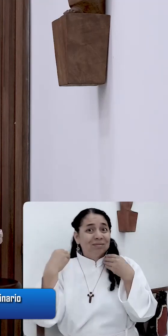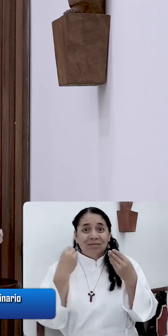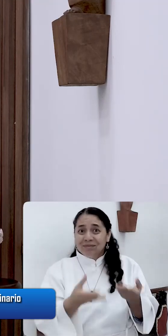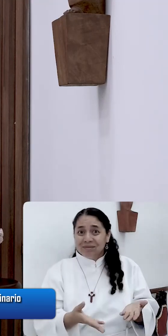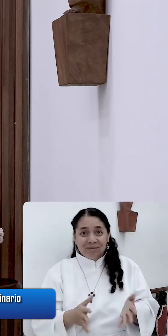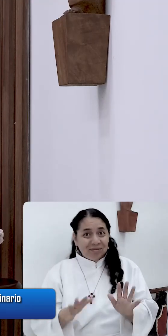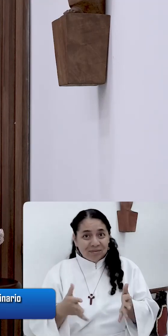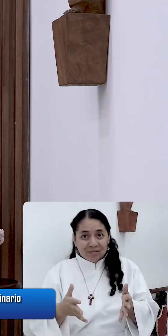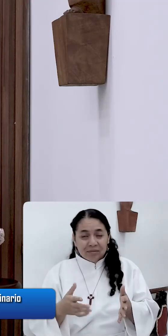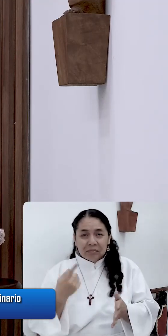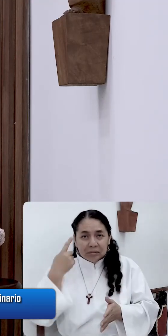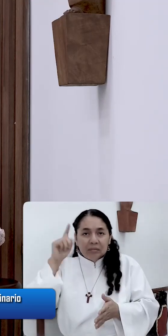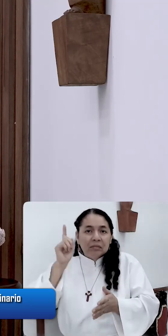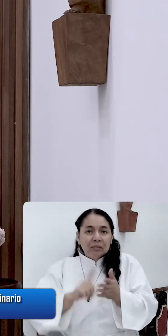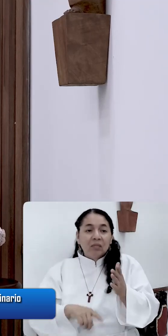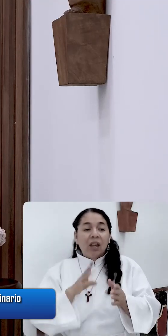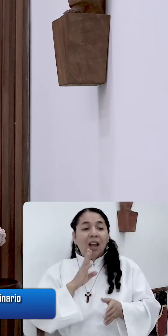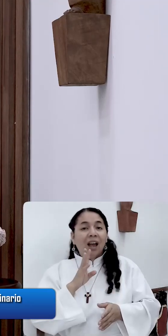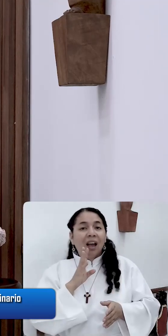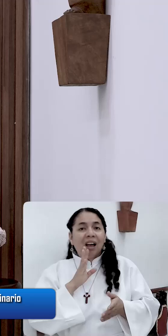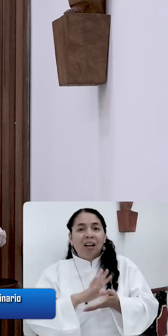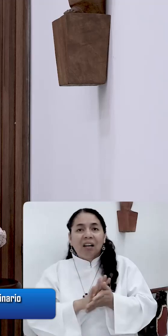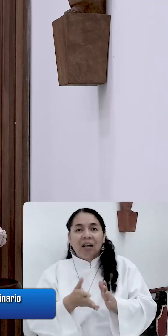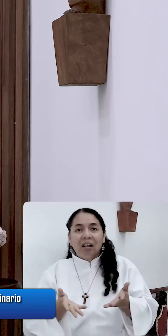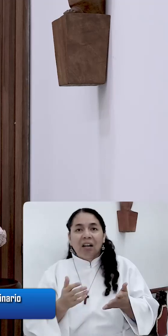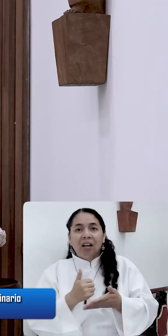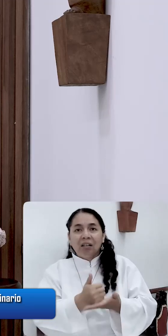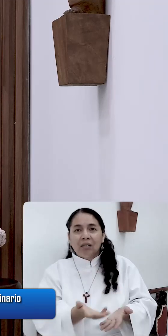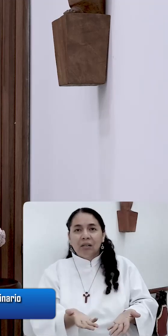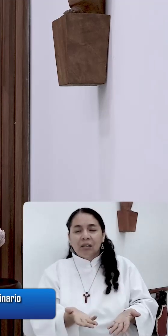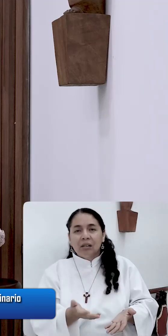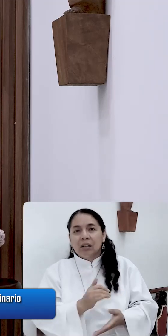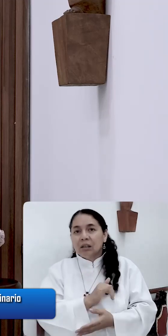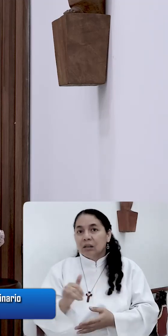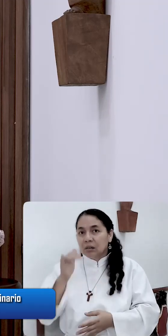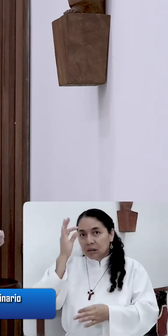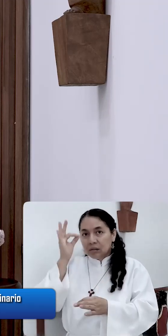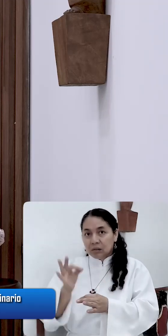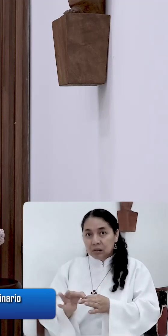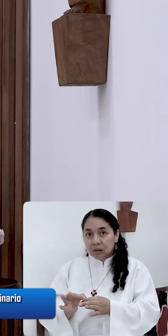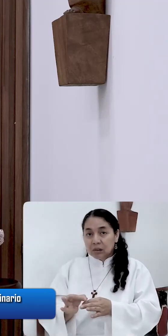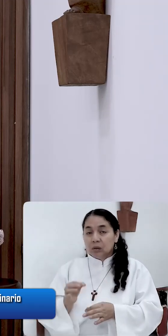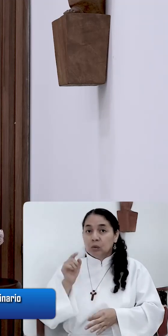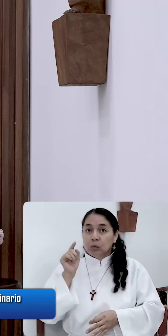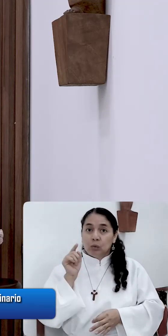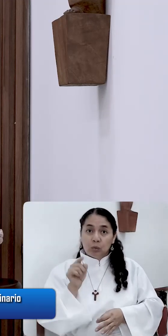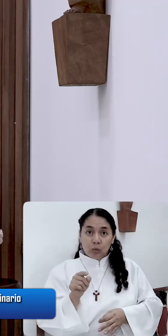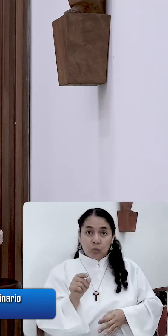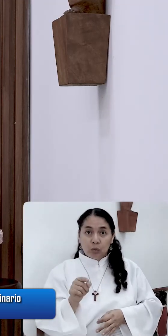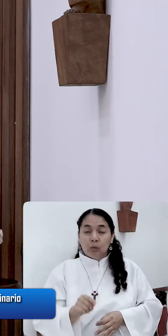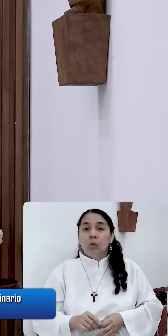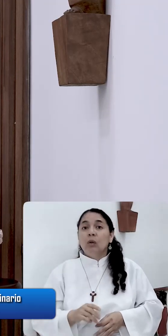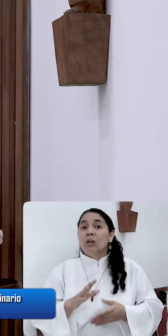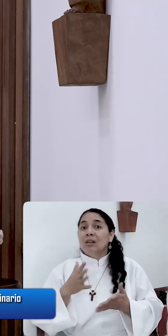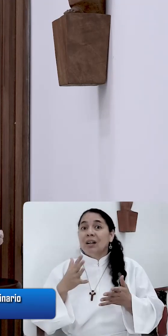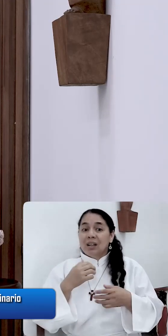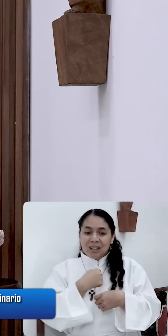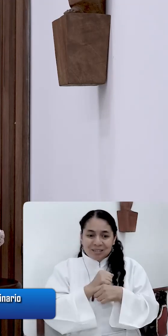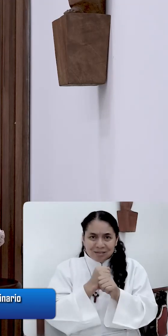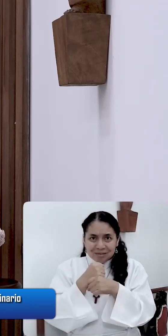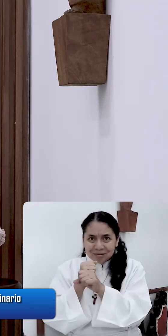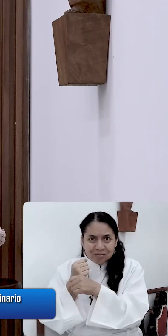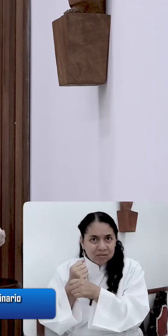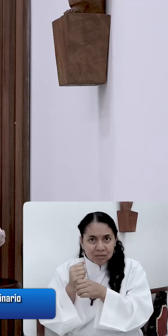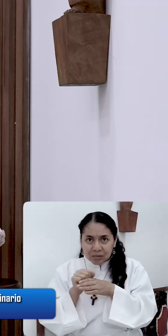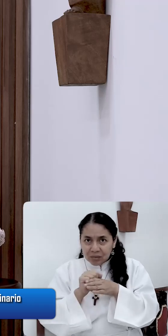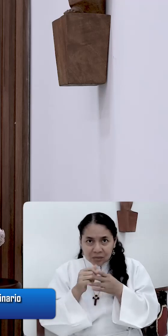cuerpo. ¿De qué le sirve que le digan eso? Así pasa con la fe. Si no se traduce en